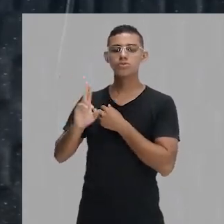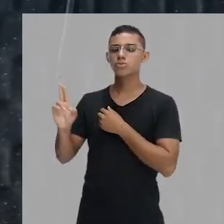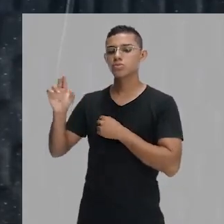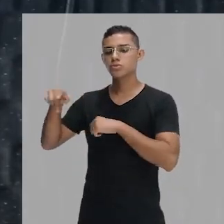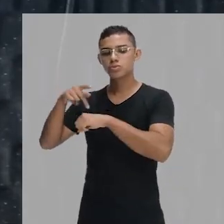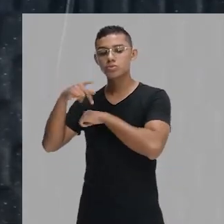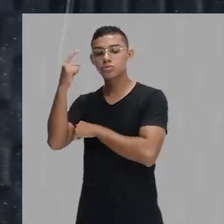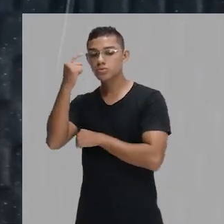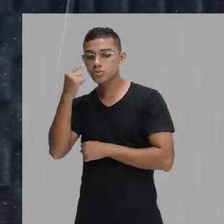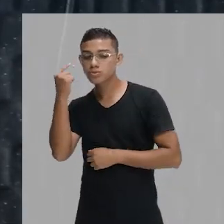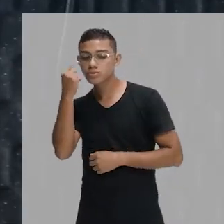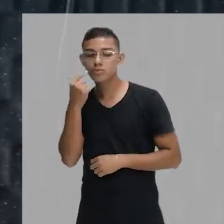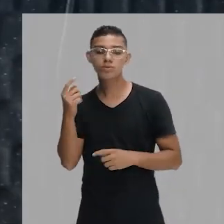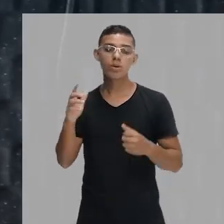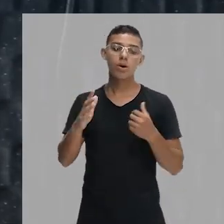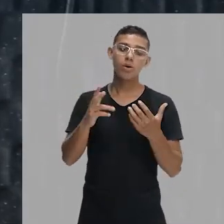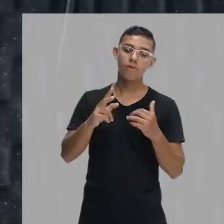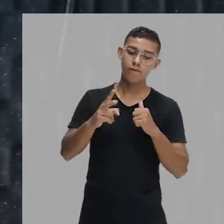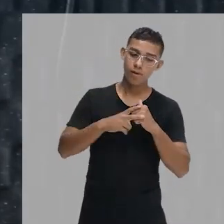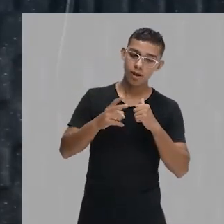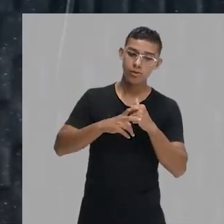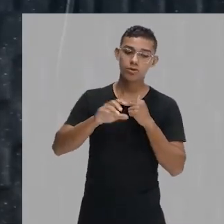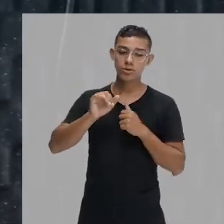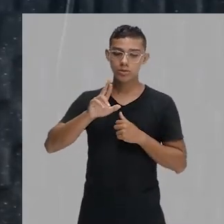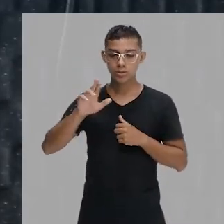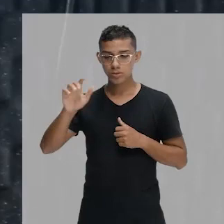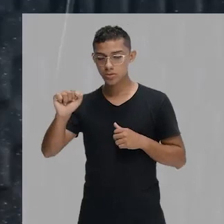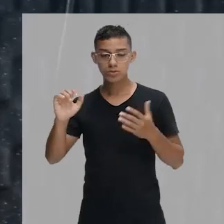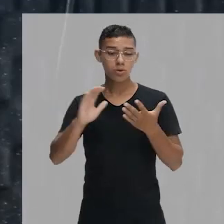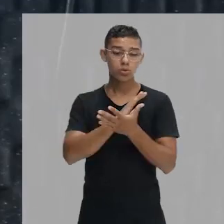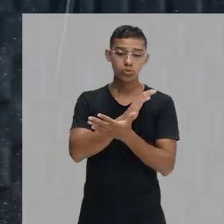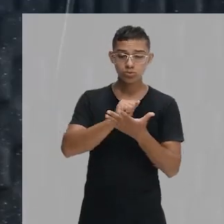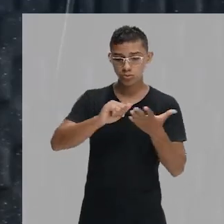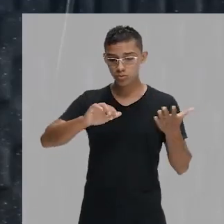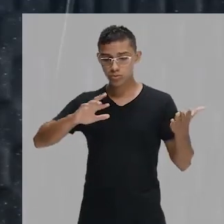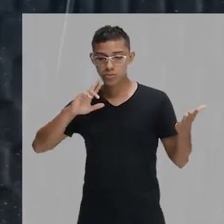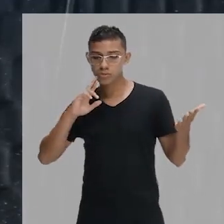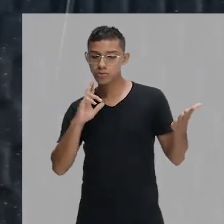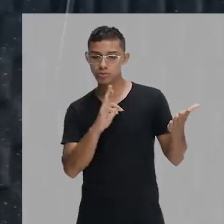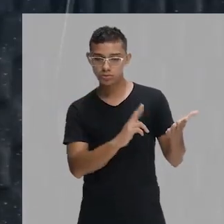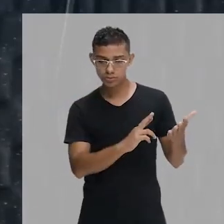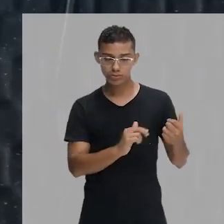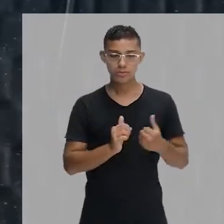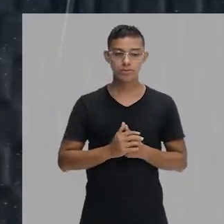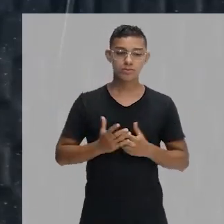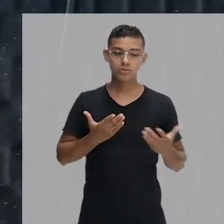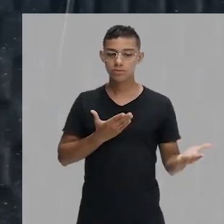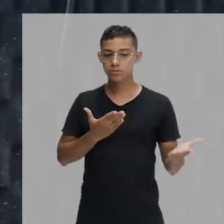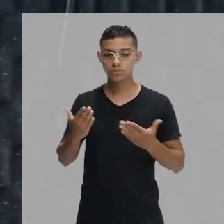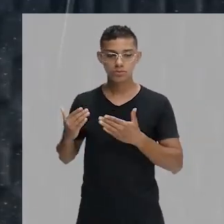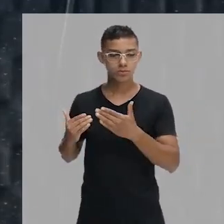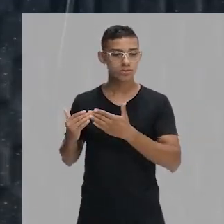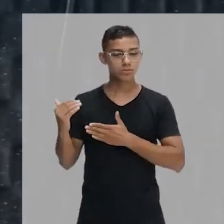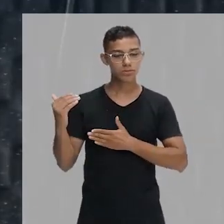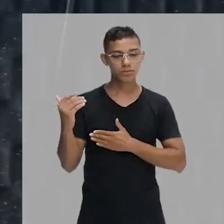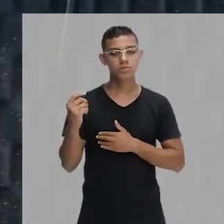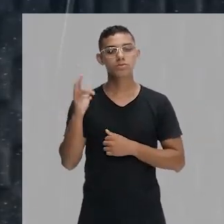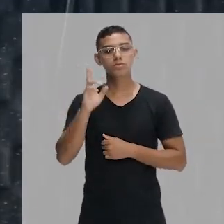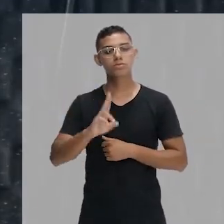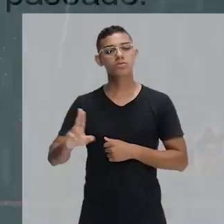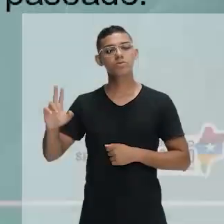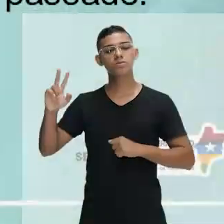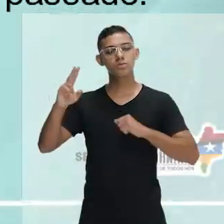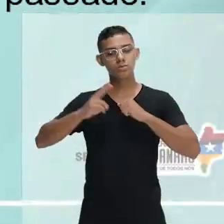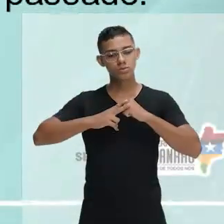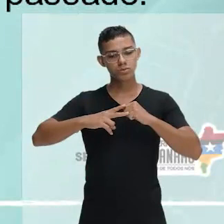e alguns exercícios. Então, vamos começar. El pretérito imperfecto del